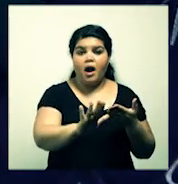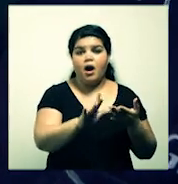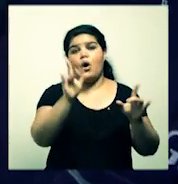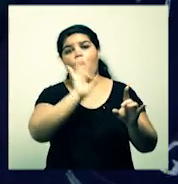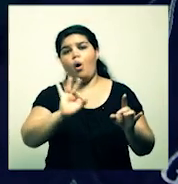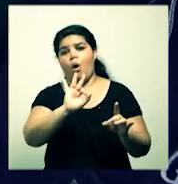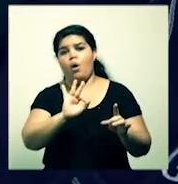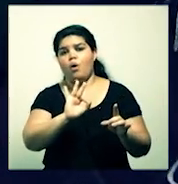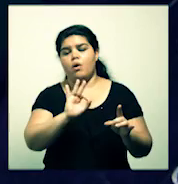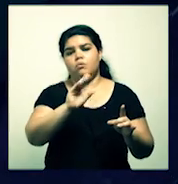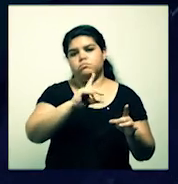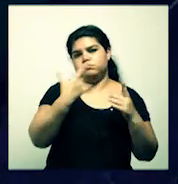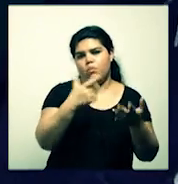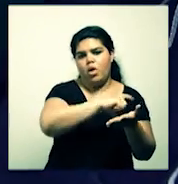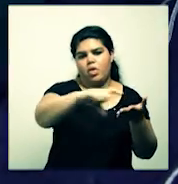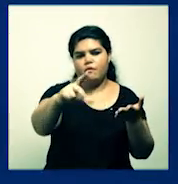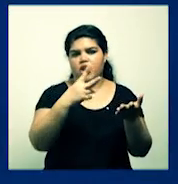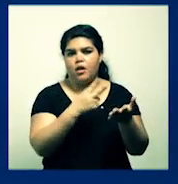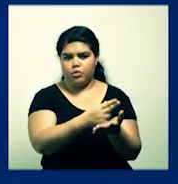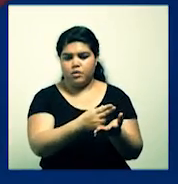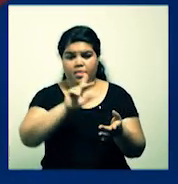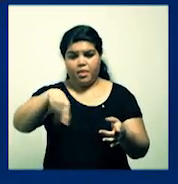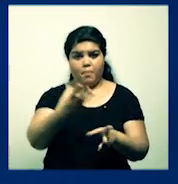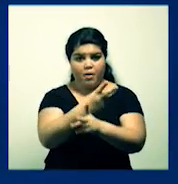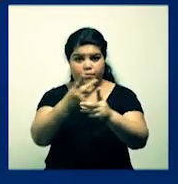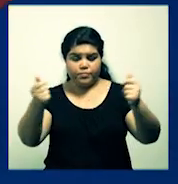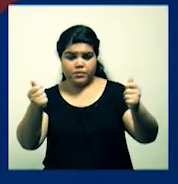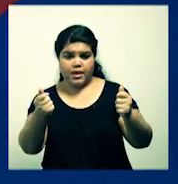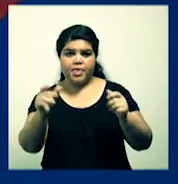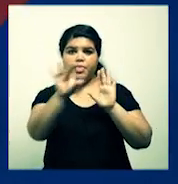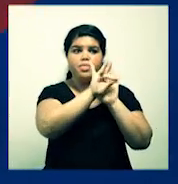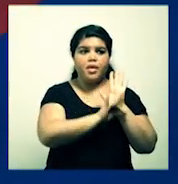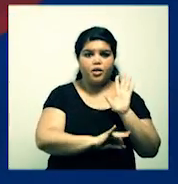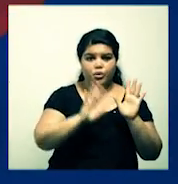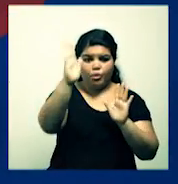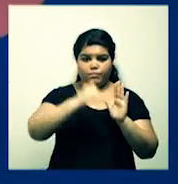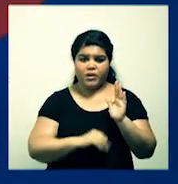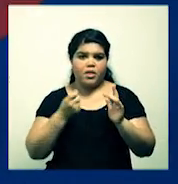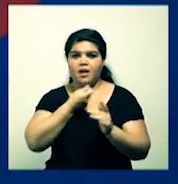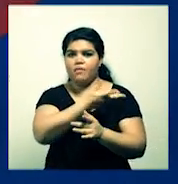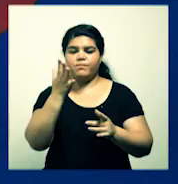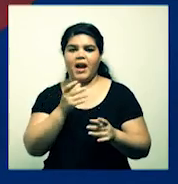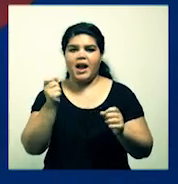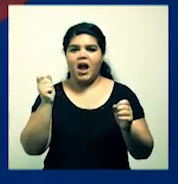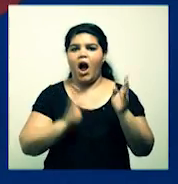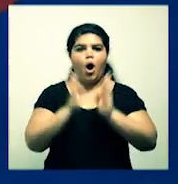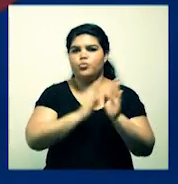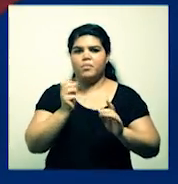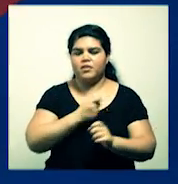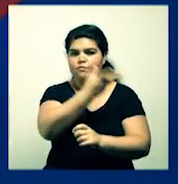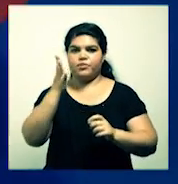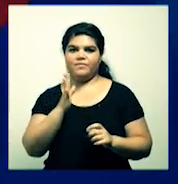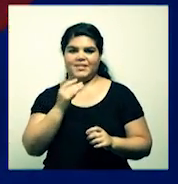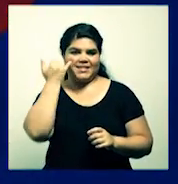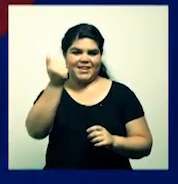la posibilidad de corte de boleta. Después, cuando las mesas se cierran, se juntan todos los datos y se hace el recuento automático. Nos encantaría,